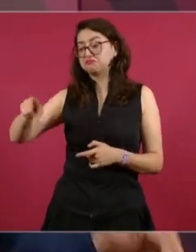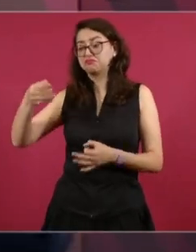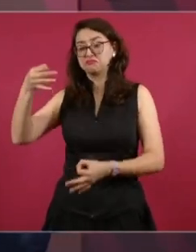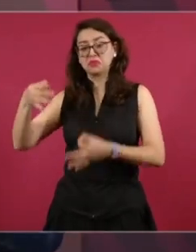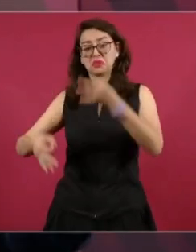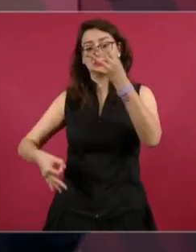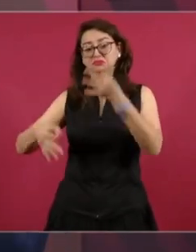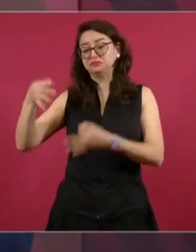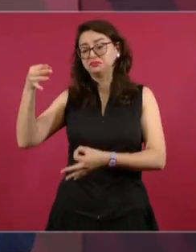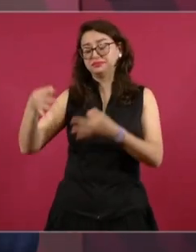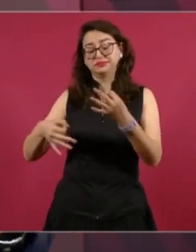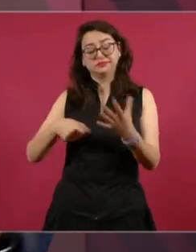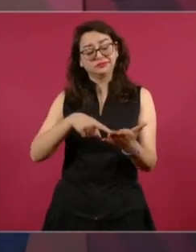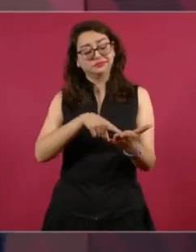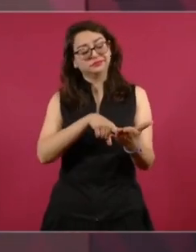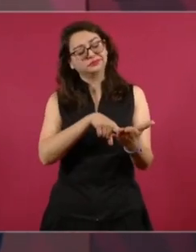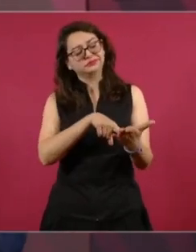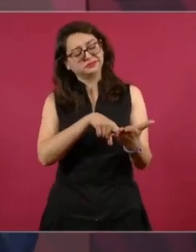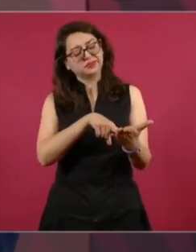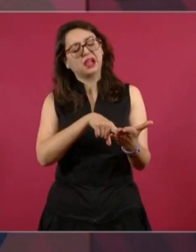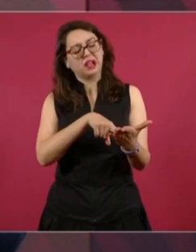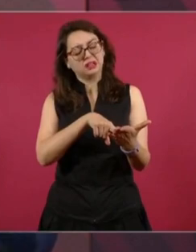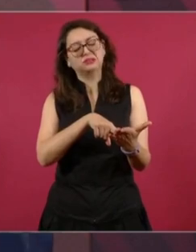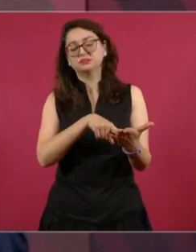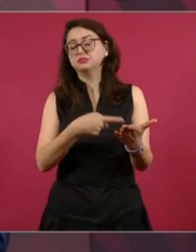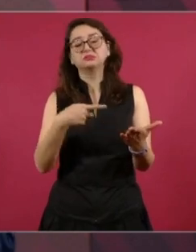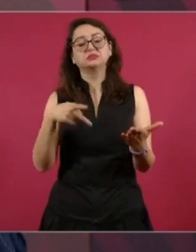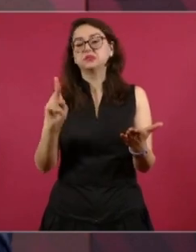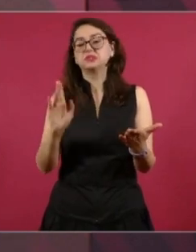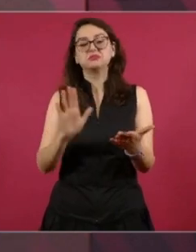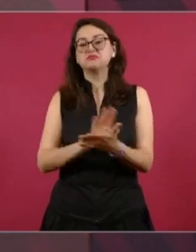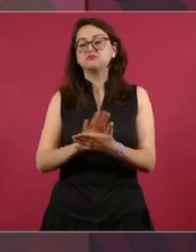dar cualquier interpretación. Ahora quieren quitar